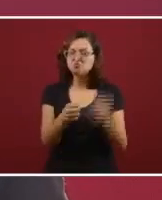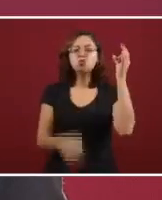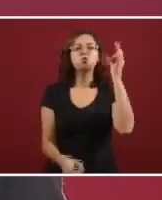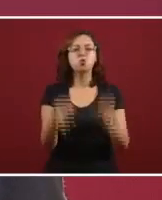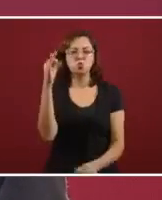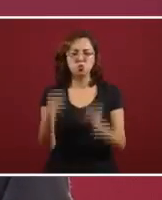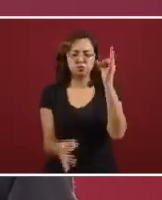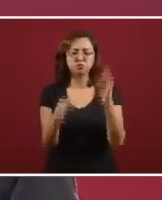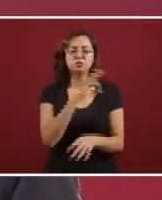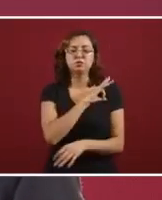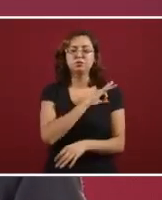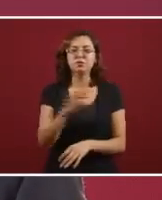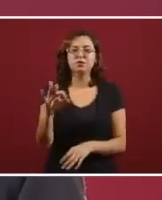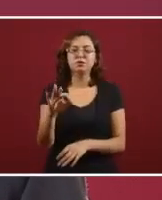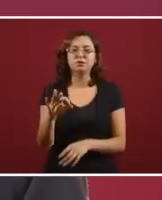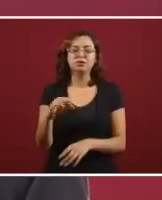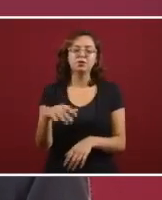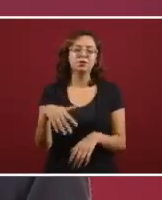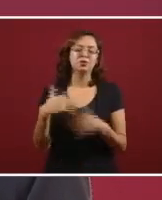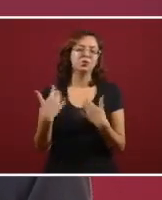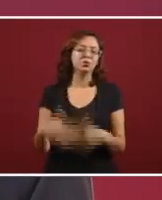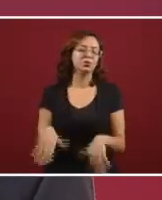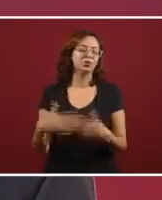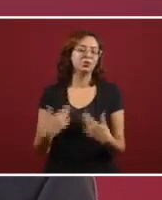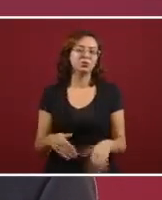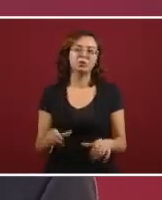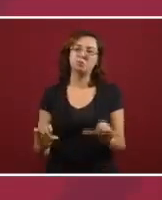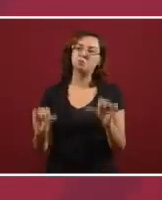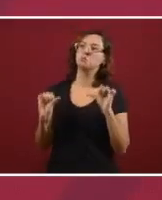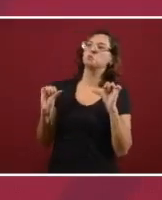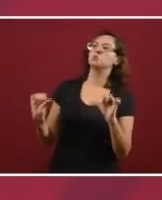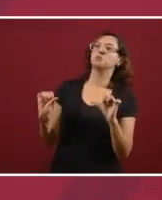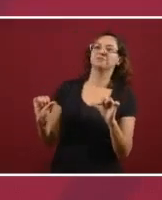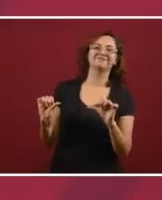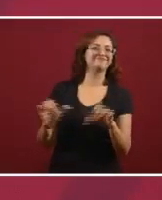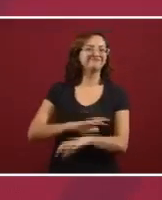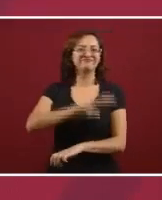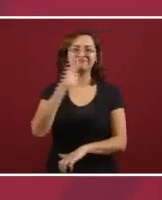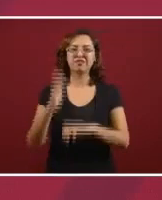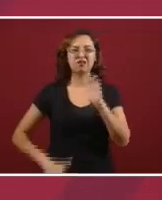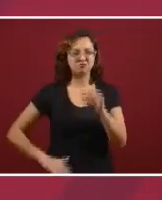Se termina con la impunidad,